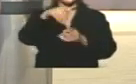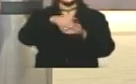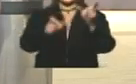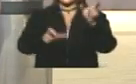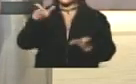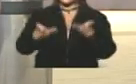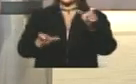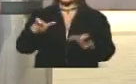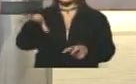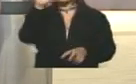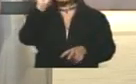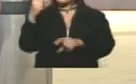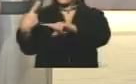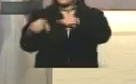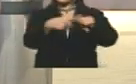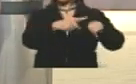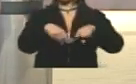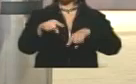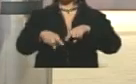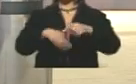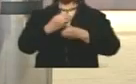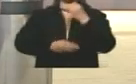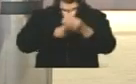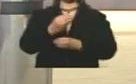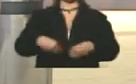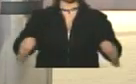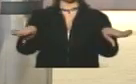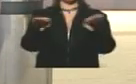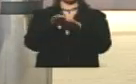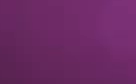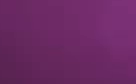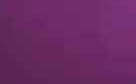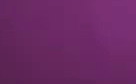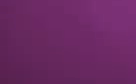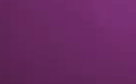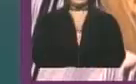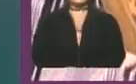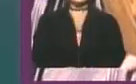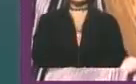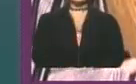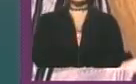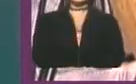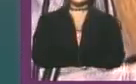Entre Iguales, porque entendiendo la diversidad construiremos la equidad. Ya volvemos.